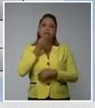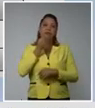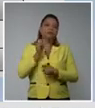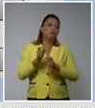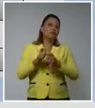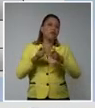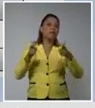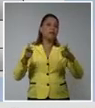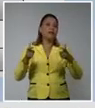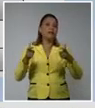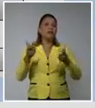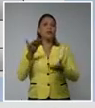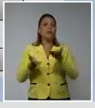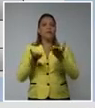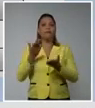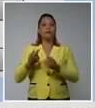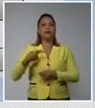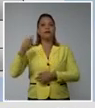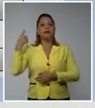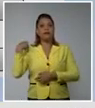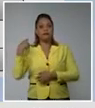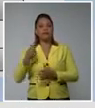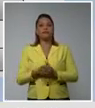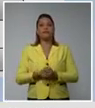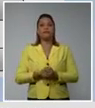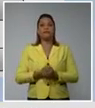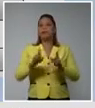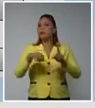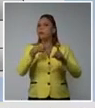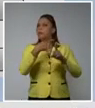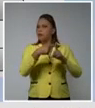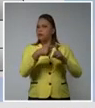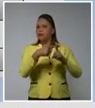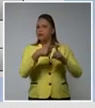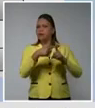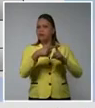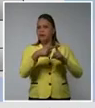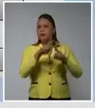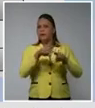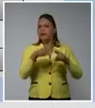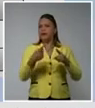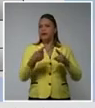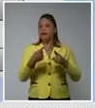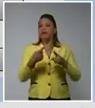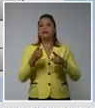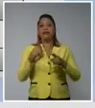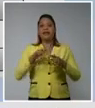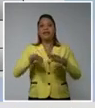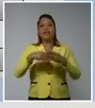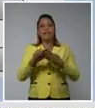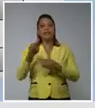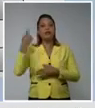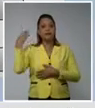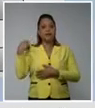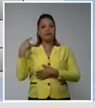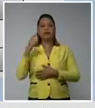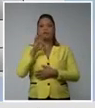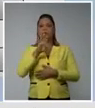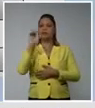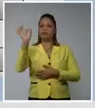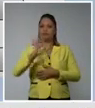más que el día de ayer y una positividad para el día de ayer de un 4%.